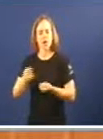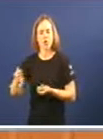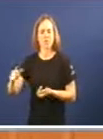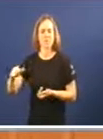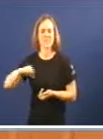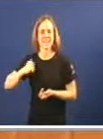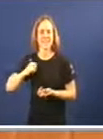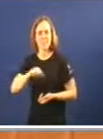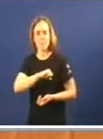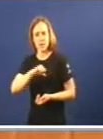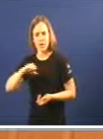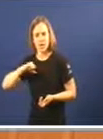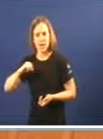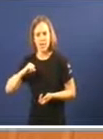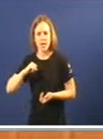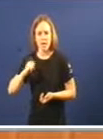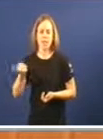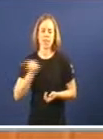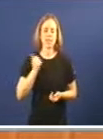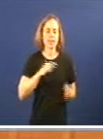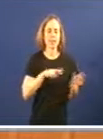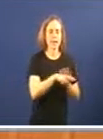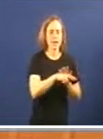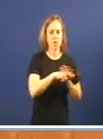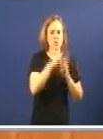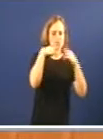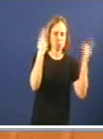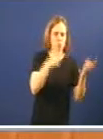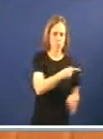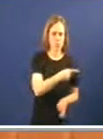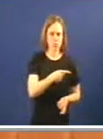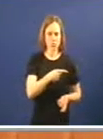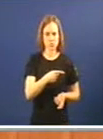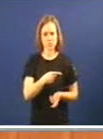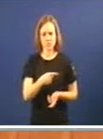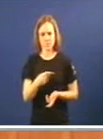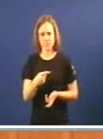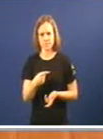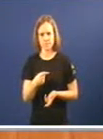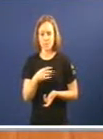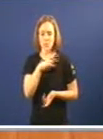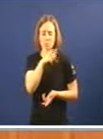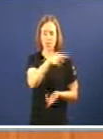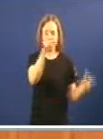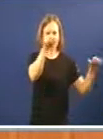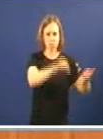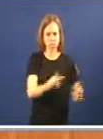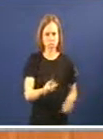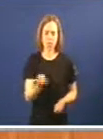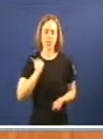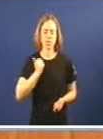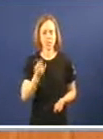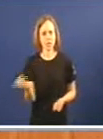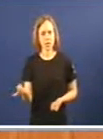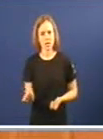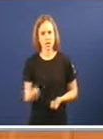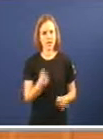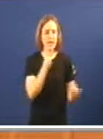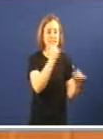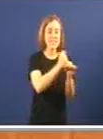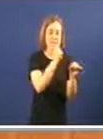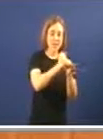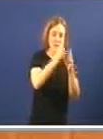con recursos de sanidad pública acosta evidentemente 2 se deterioró mientras esos trabajadores a proveedores de la sanidad